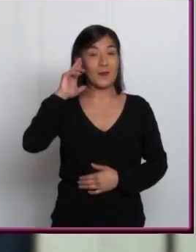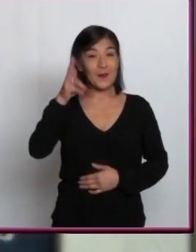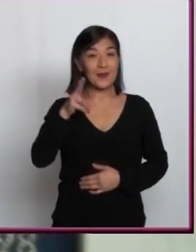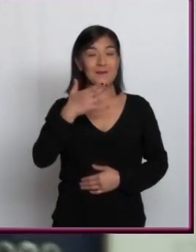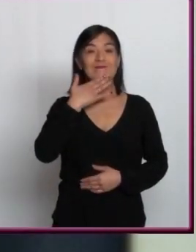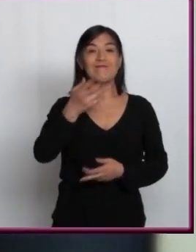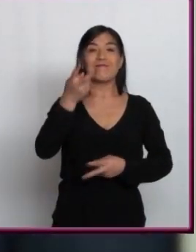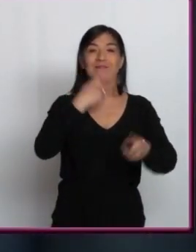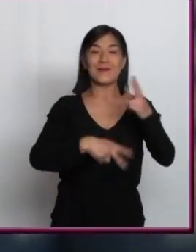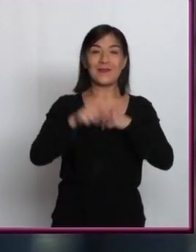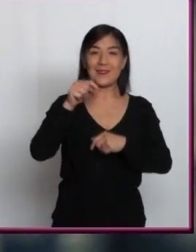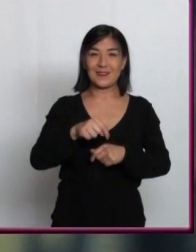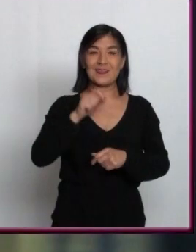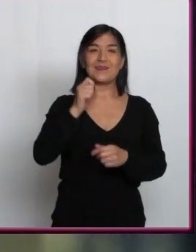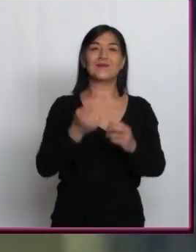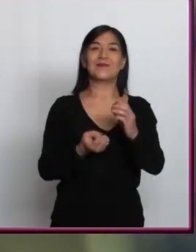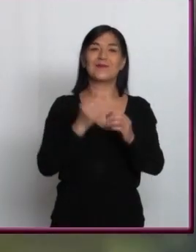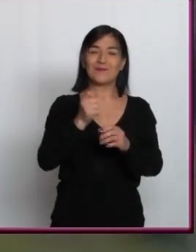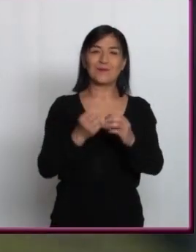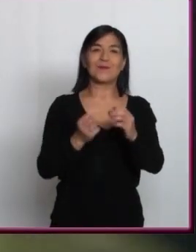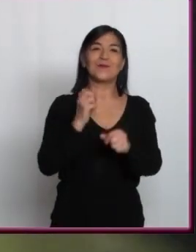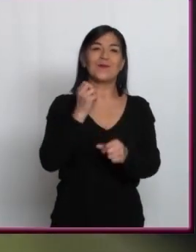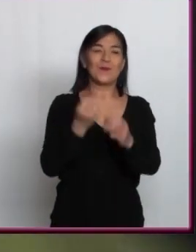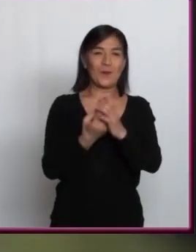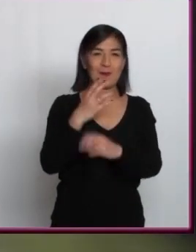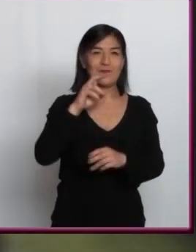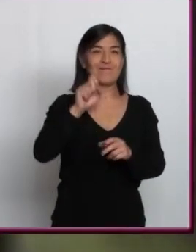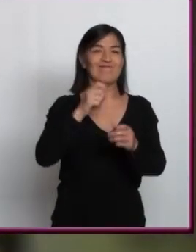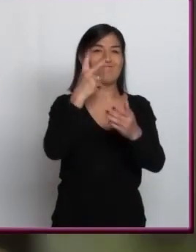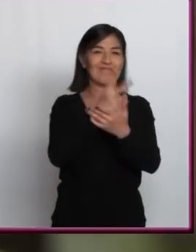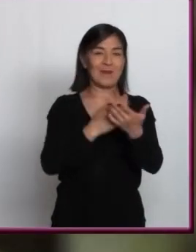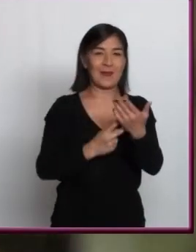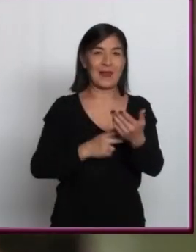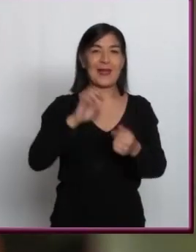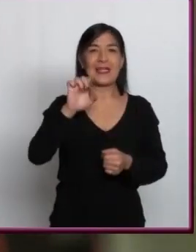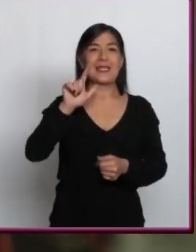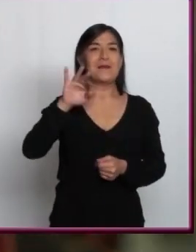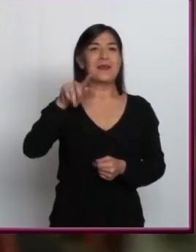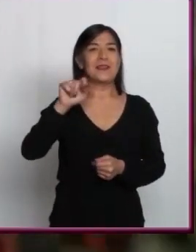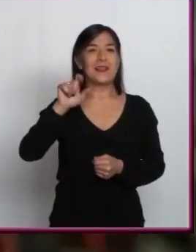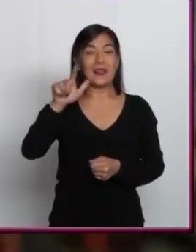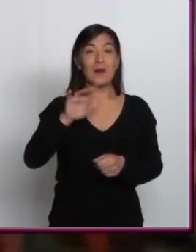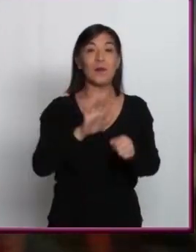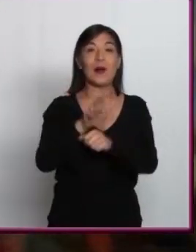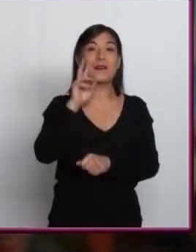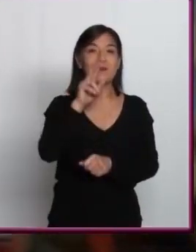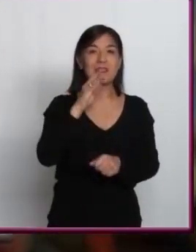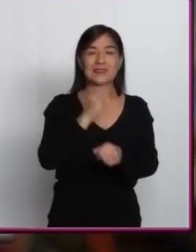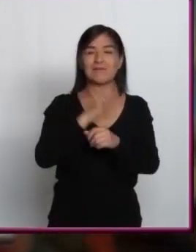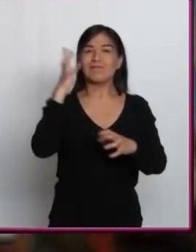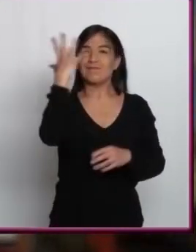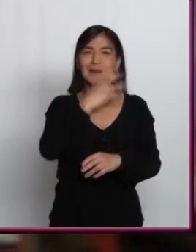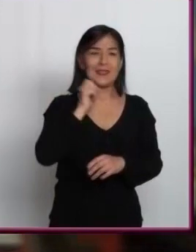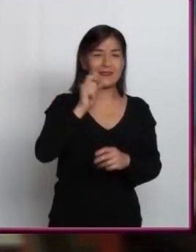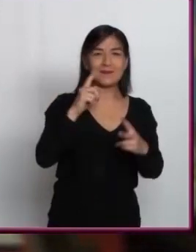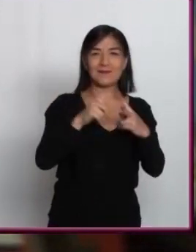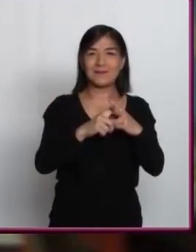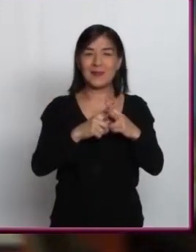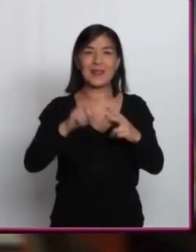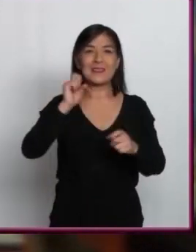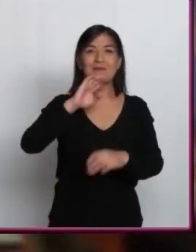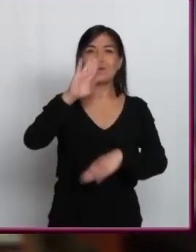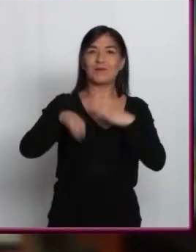Hola, bienvenidos a un nuevo episodio de Elemental, el programa que nos muestra las maravillas de las matemáticas en nuestro mundo y más